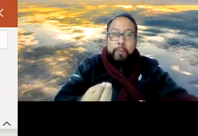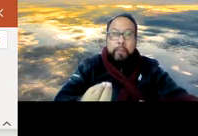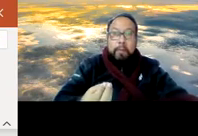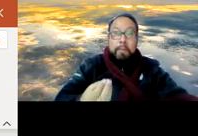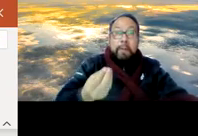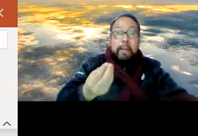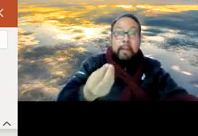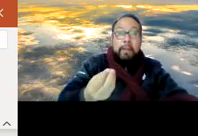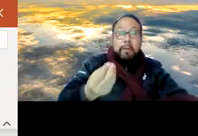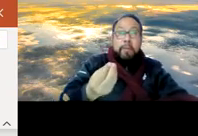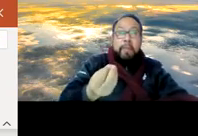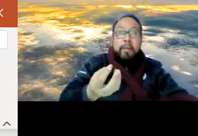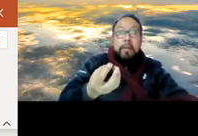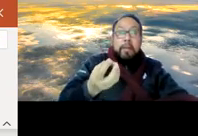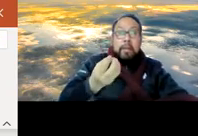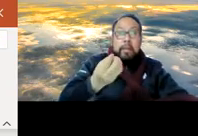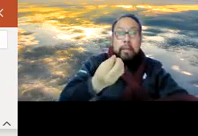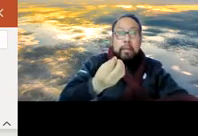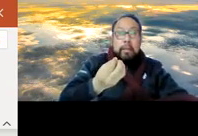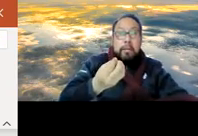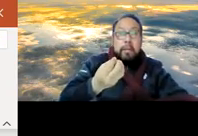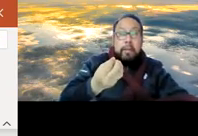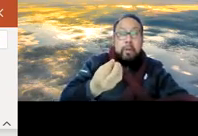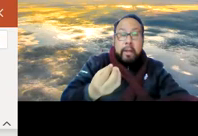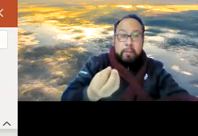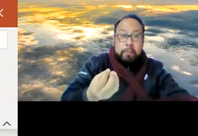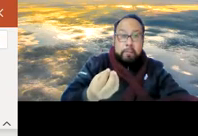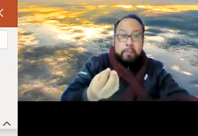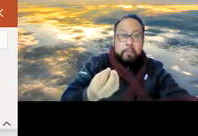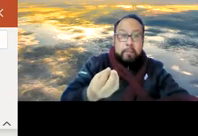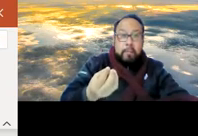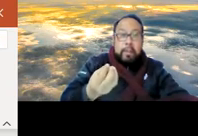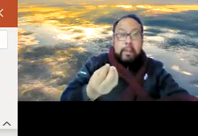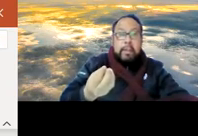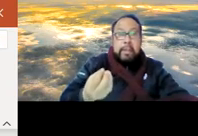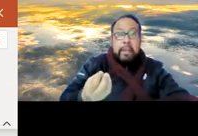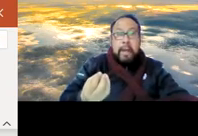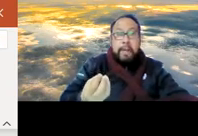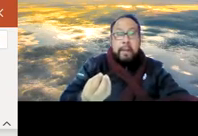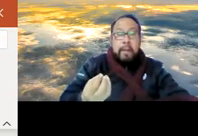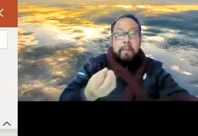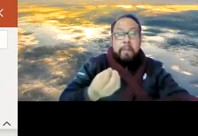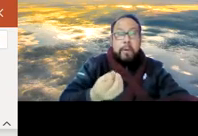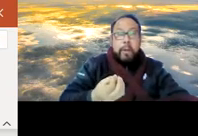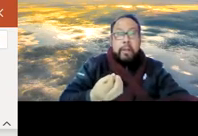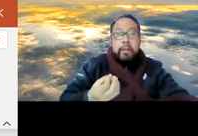número privilegiado y seleccionado. Y les